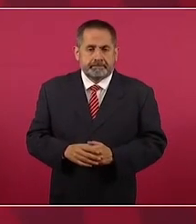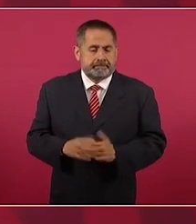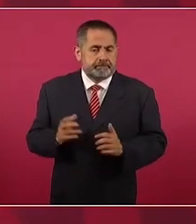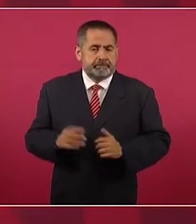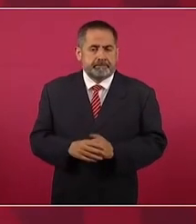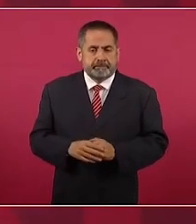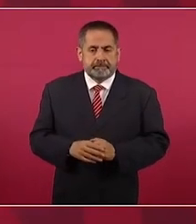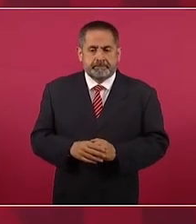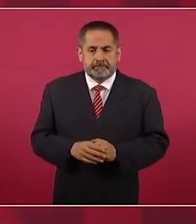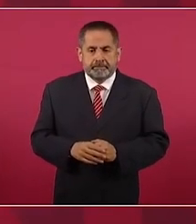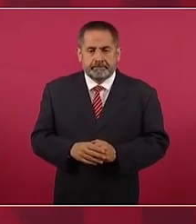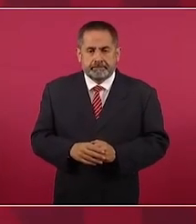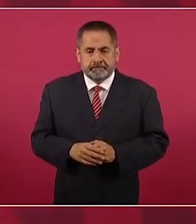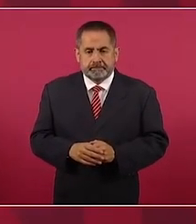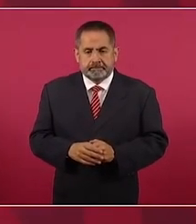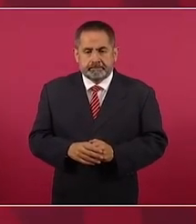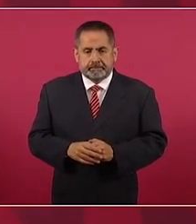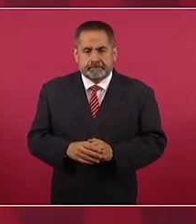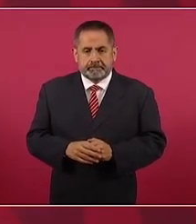Entonces,